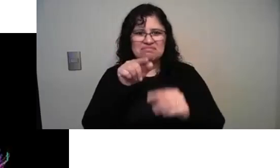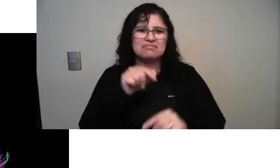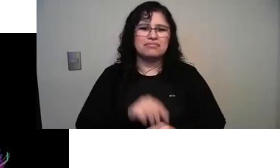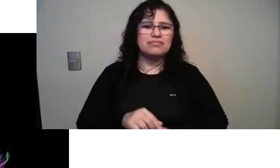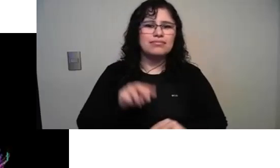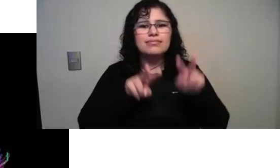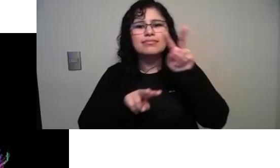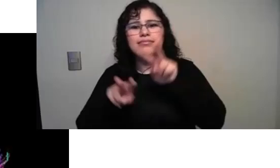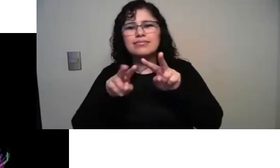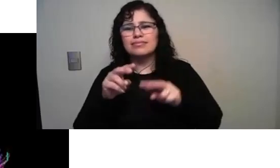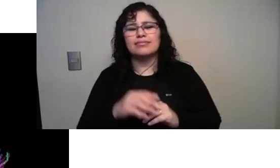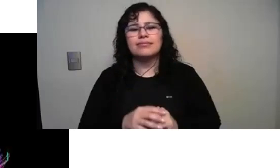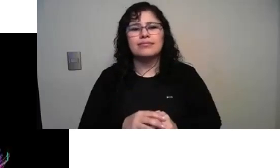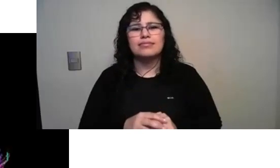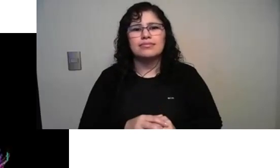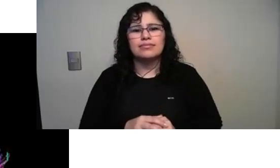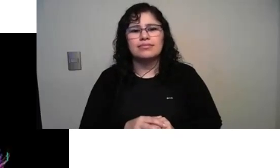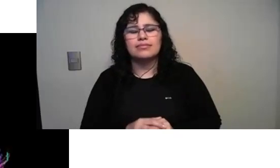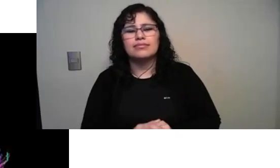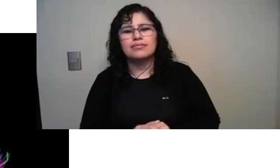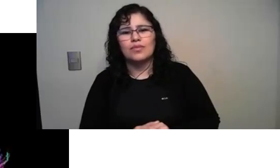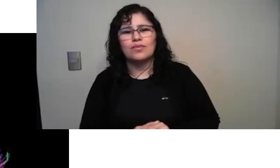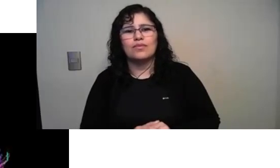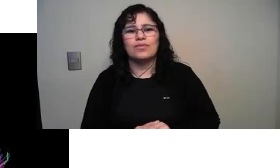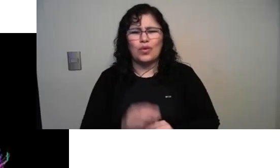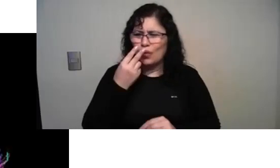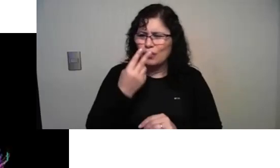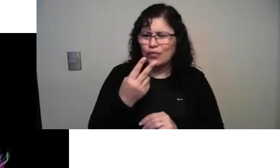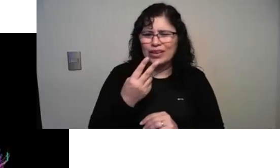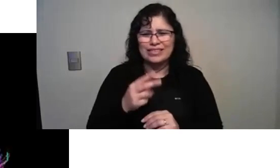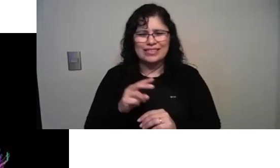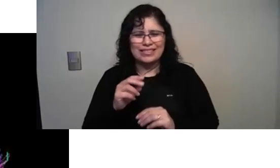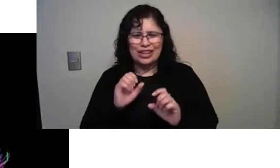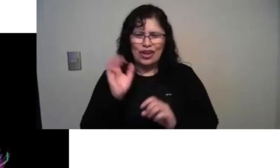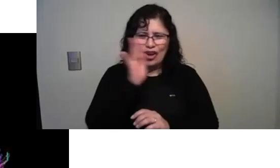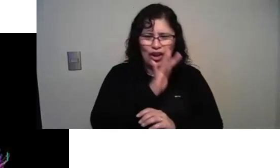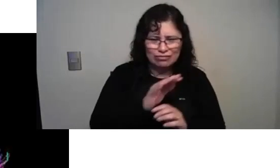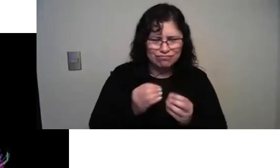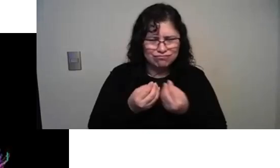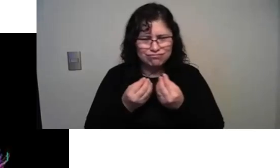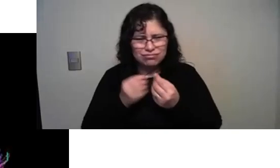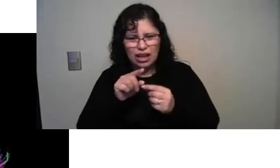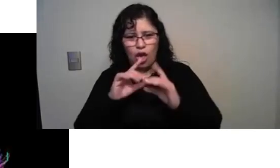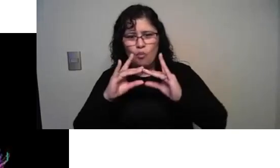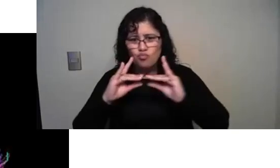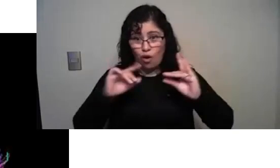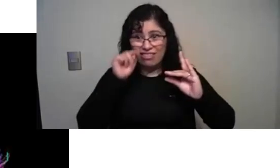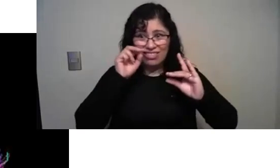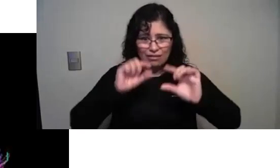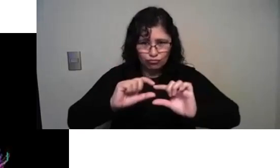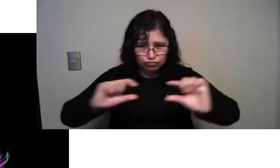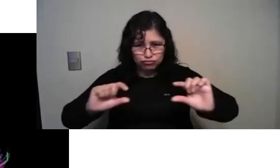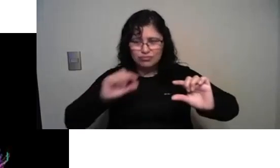a la persona a la cual le hice la tractografía. Si se fijan acá, lo mismo, acá tenemos el puente, las fibras que